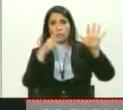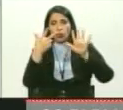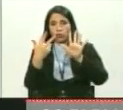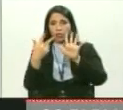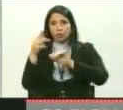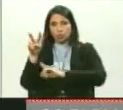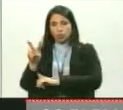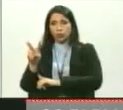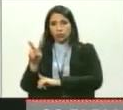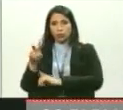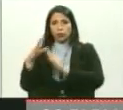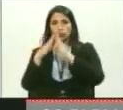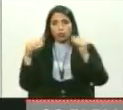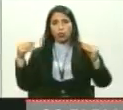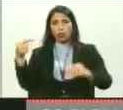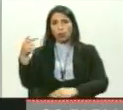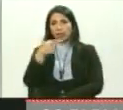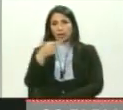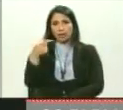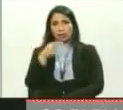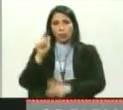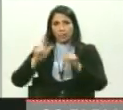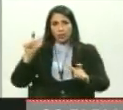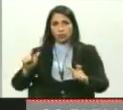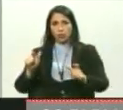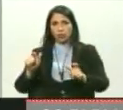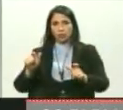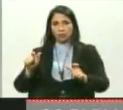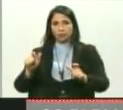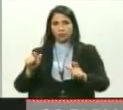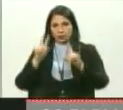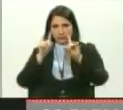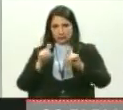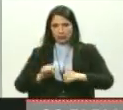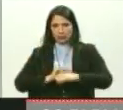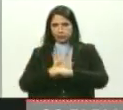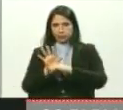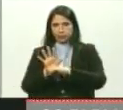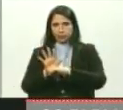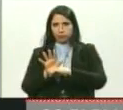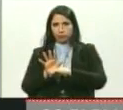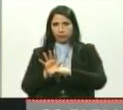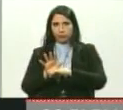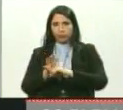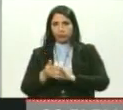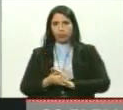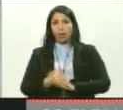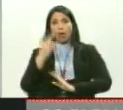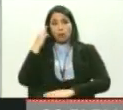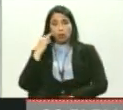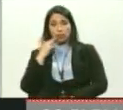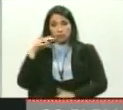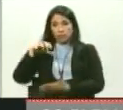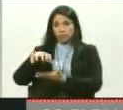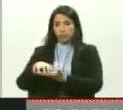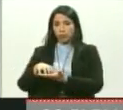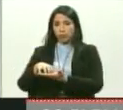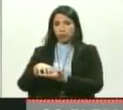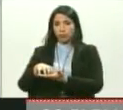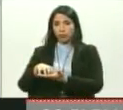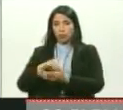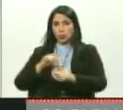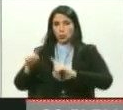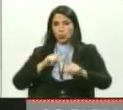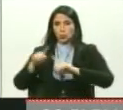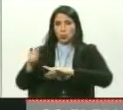todos los casos negativos al COVID-19. Y por Santa Elena de Guairén, por Bolívar, bajo la conducción del gobernador